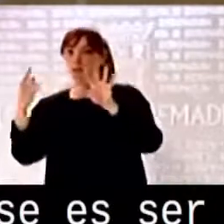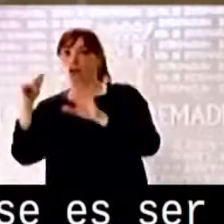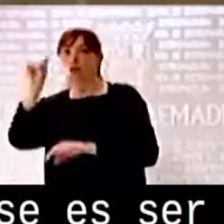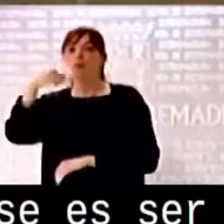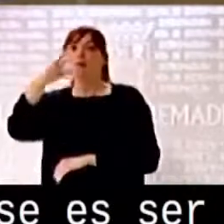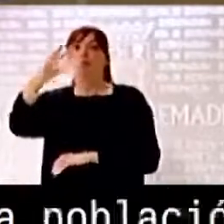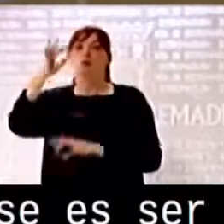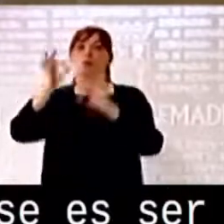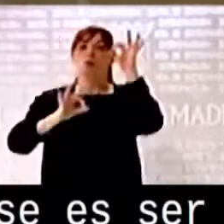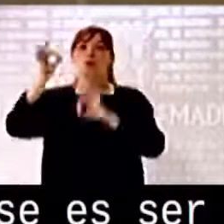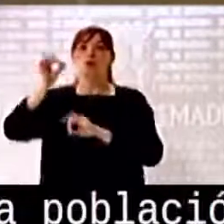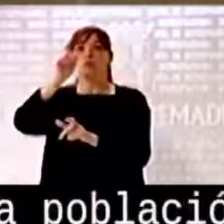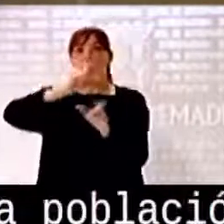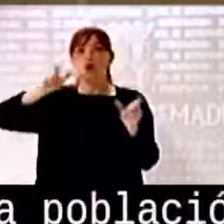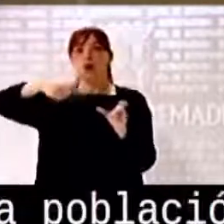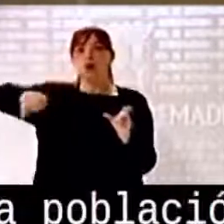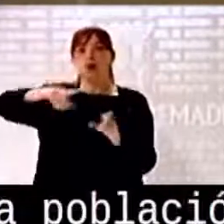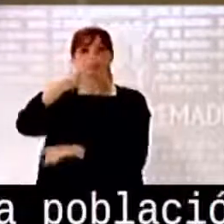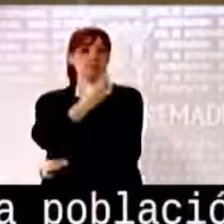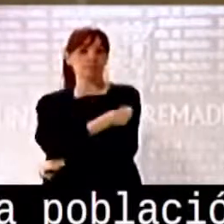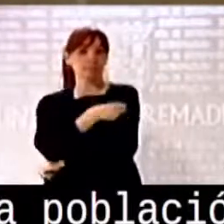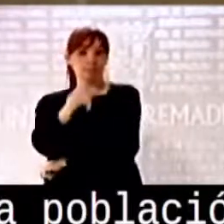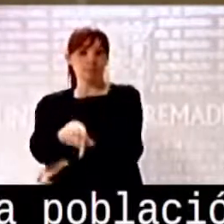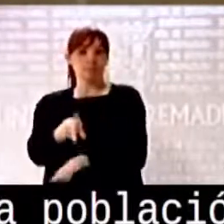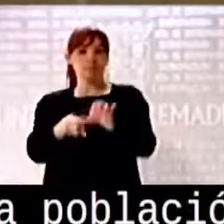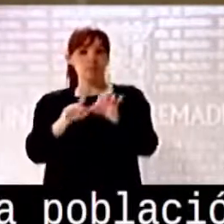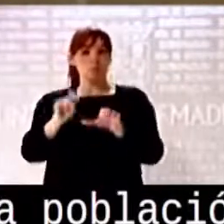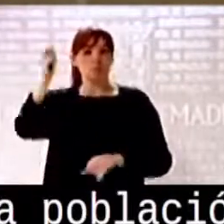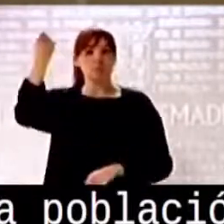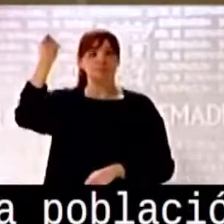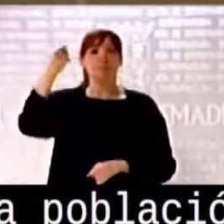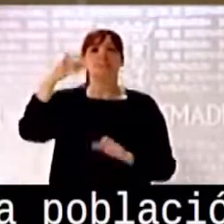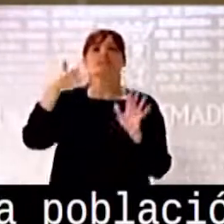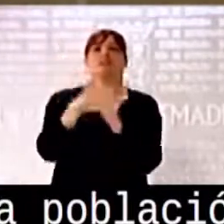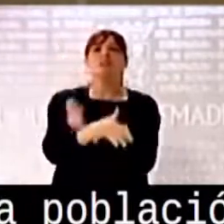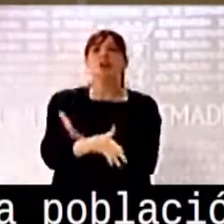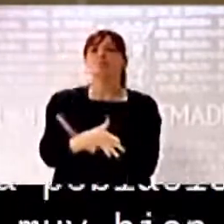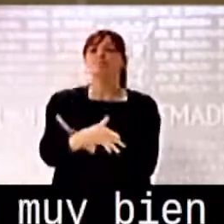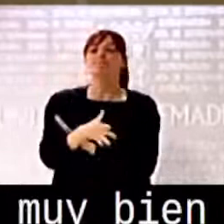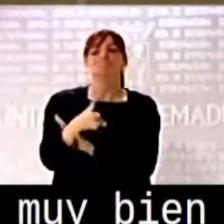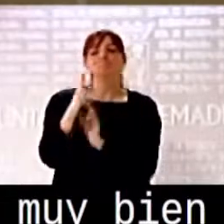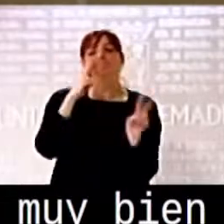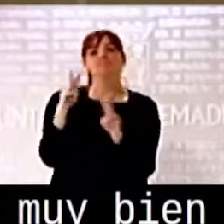96,4% de la población esté vacunada en Extremadura habla